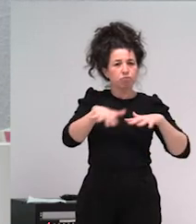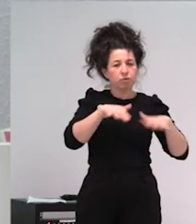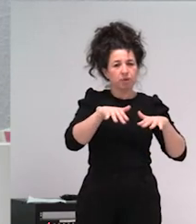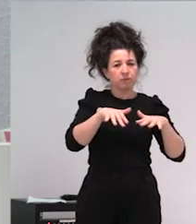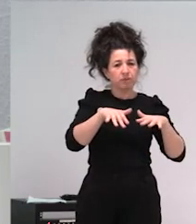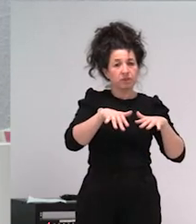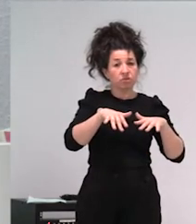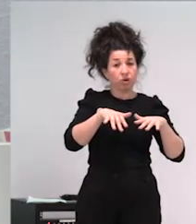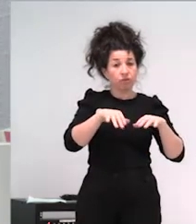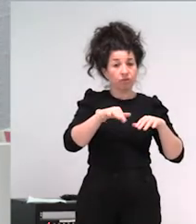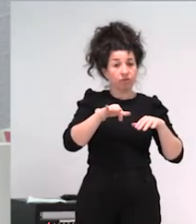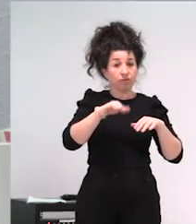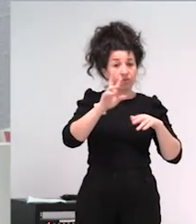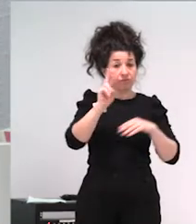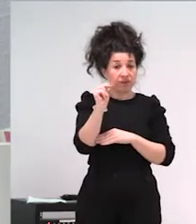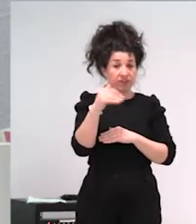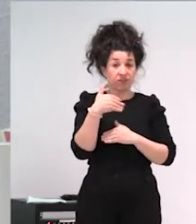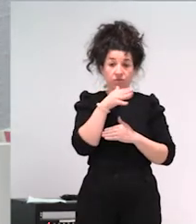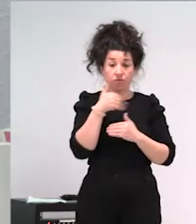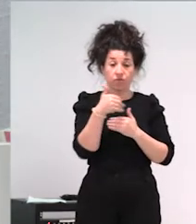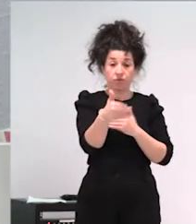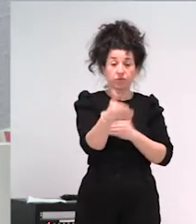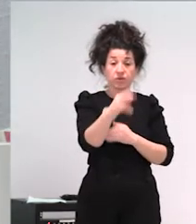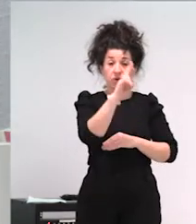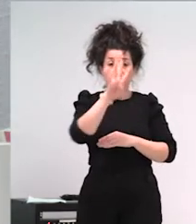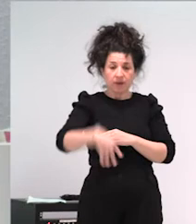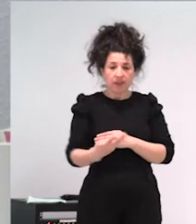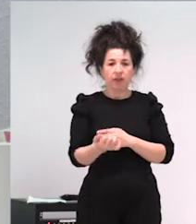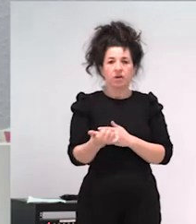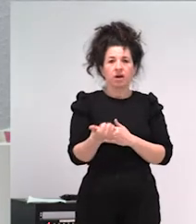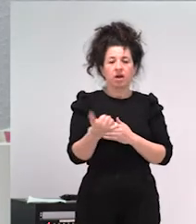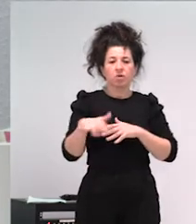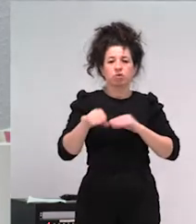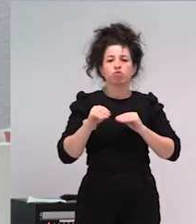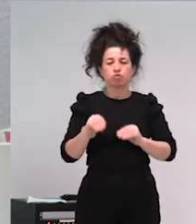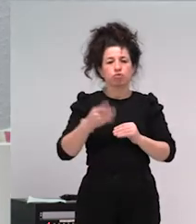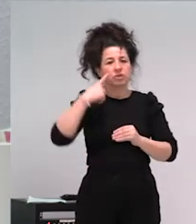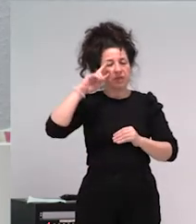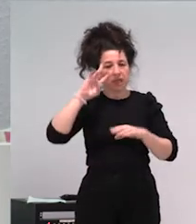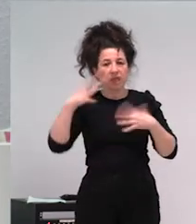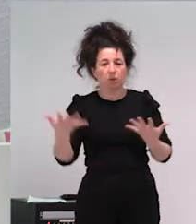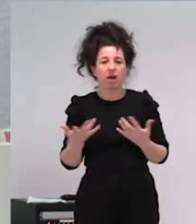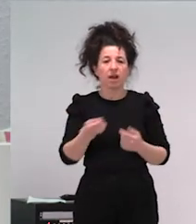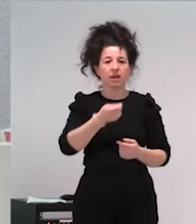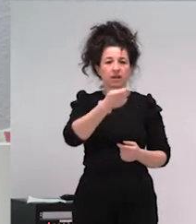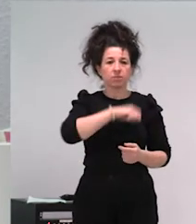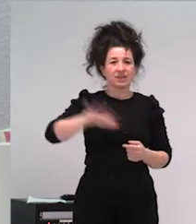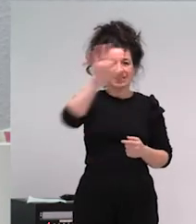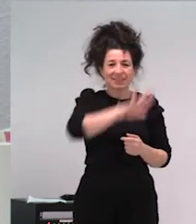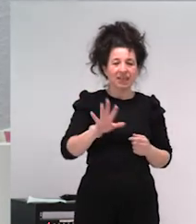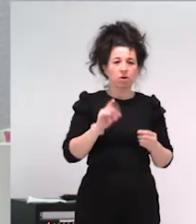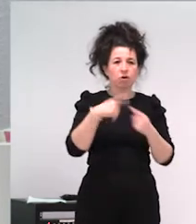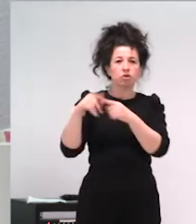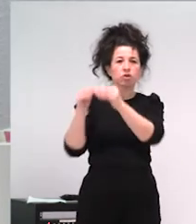Future en Barcelona. Sí que tiene trazas en común con espacios estatales y con espacios de Euskal Herria, pero